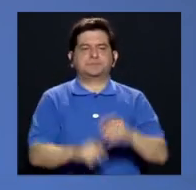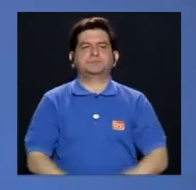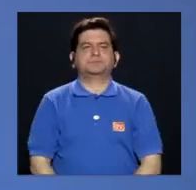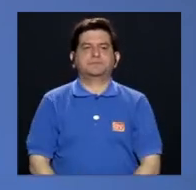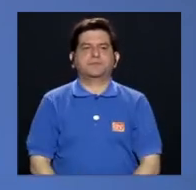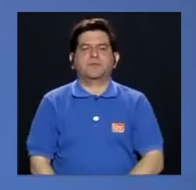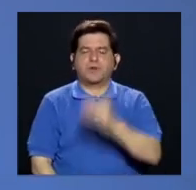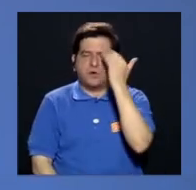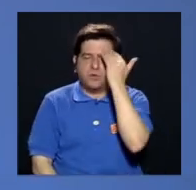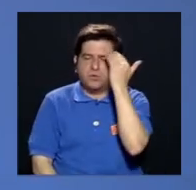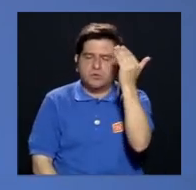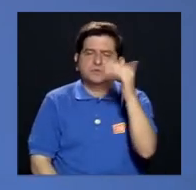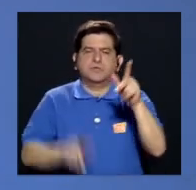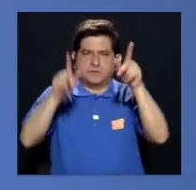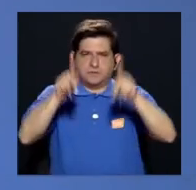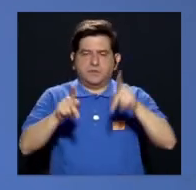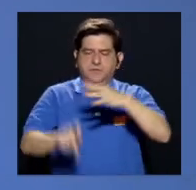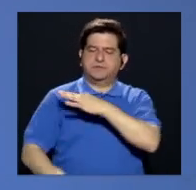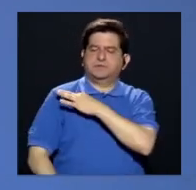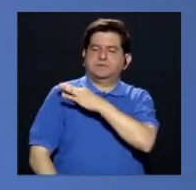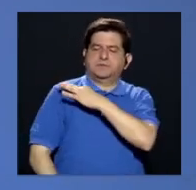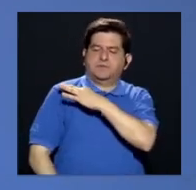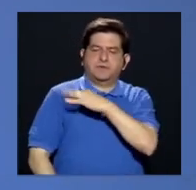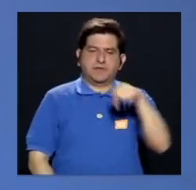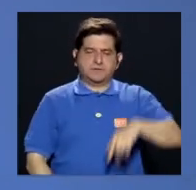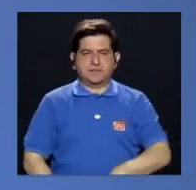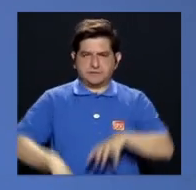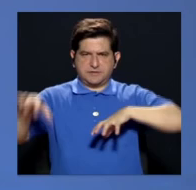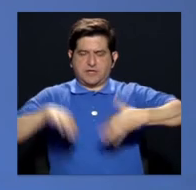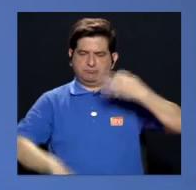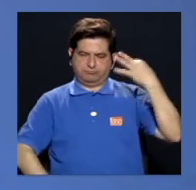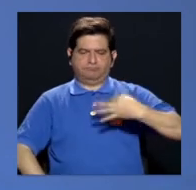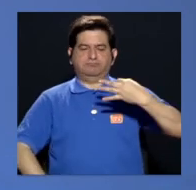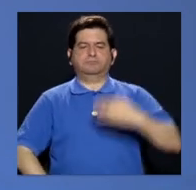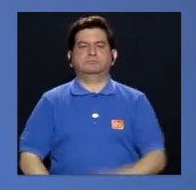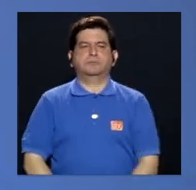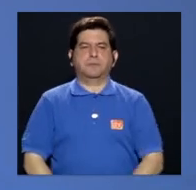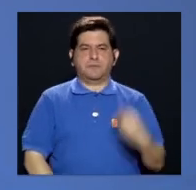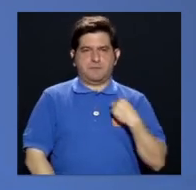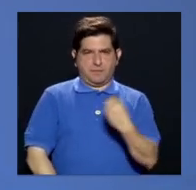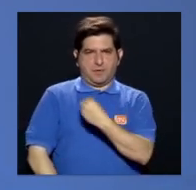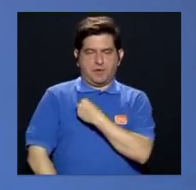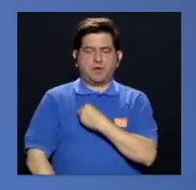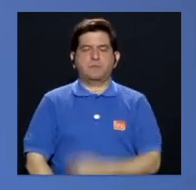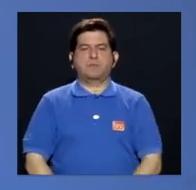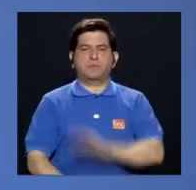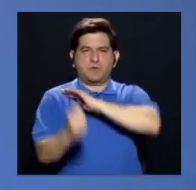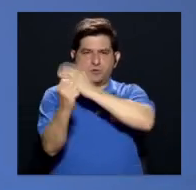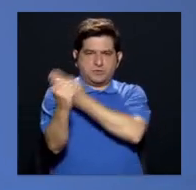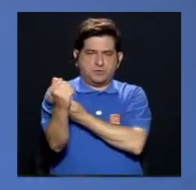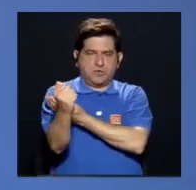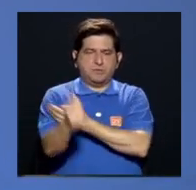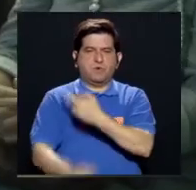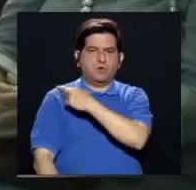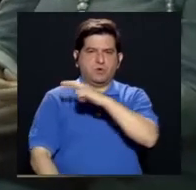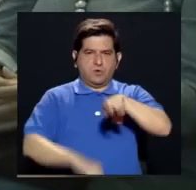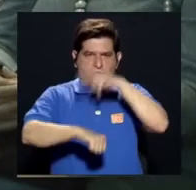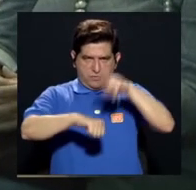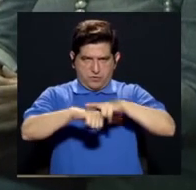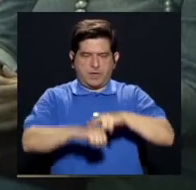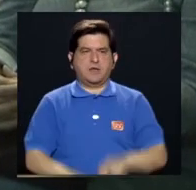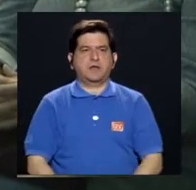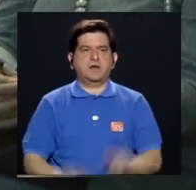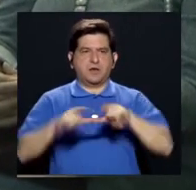Un saludo muy cordial a las personas invitadas a esta sesión solemne, señores miembros de los poderes de la República y señores miembros